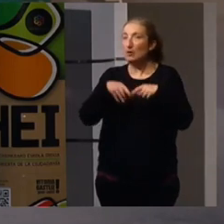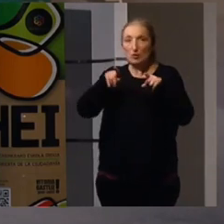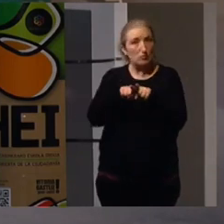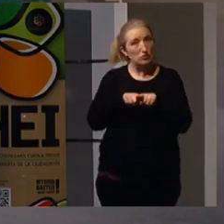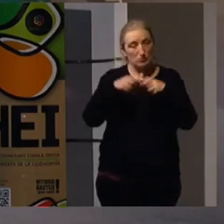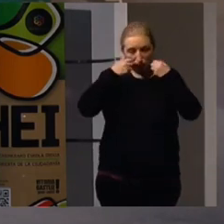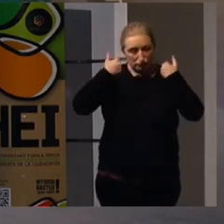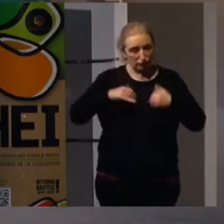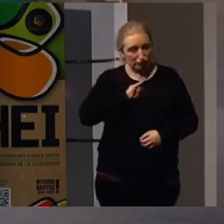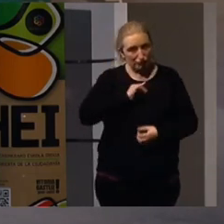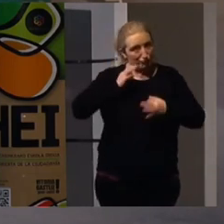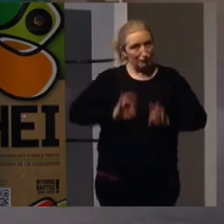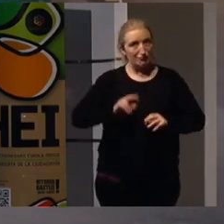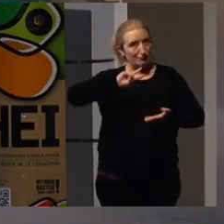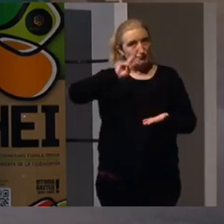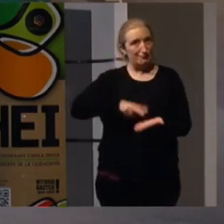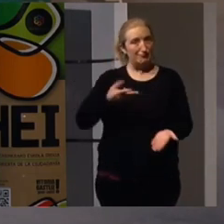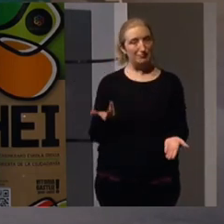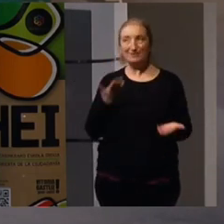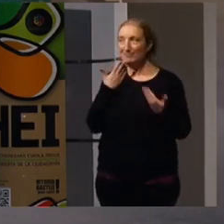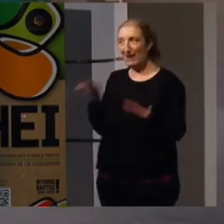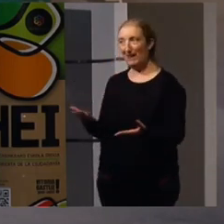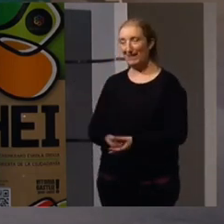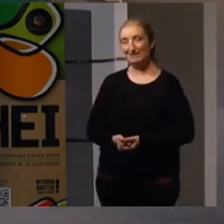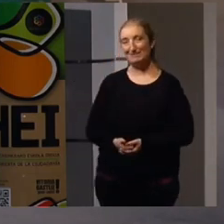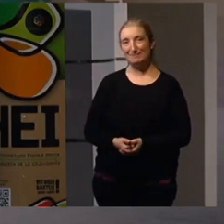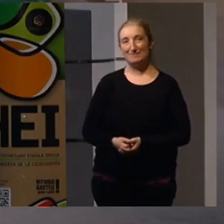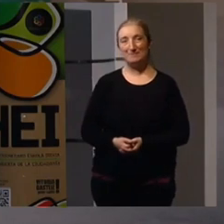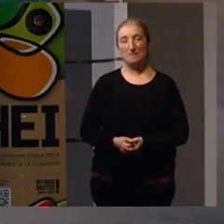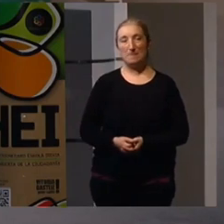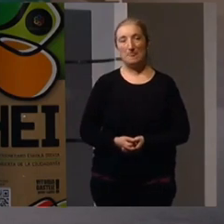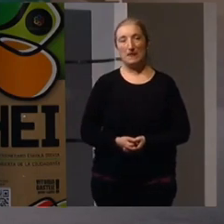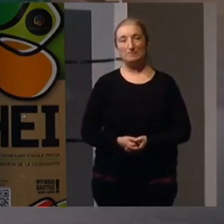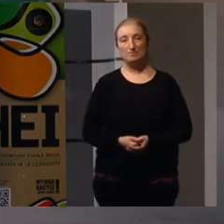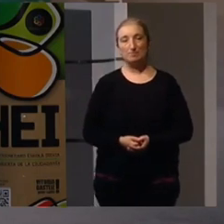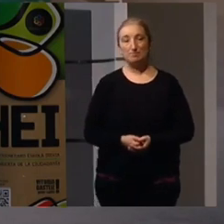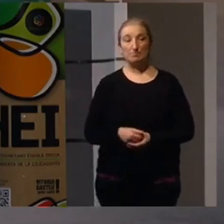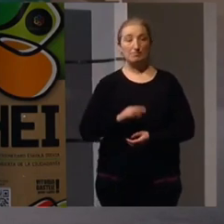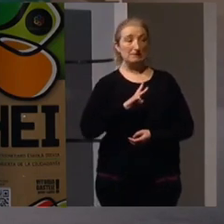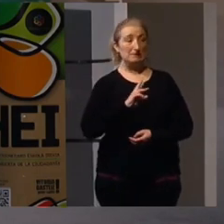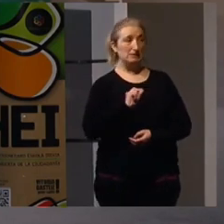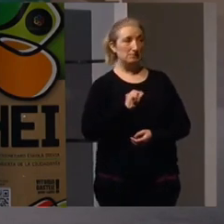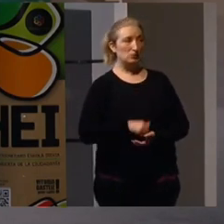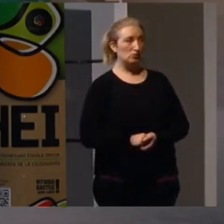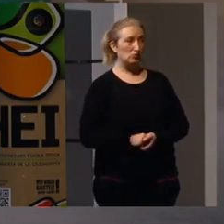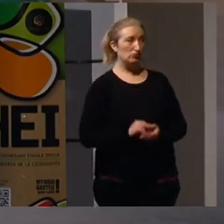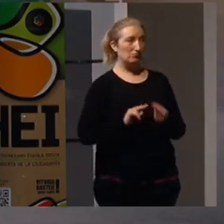como realmente somos. Gracias. A ti. Y en 3 minutos encima.